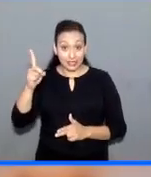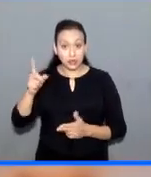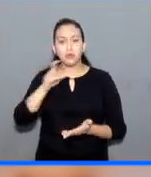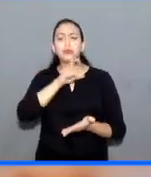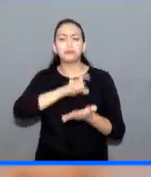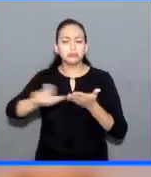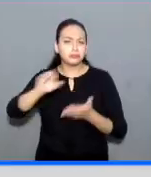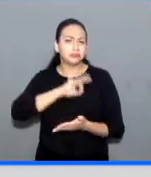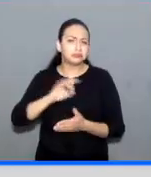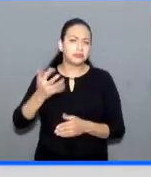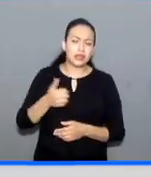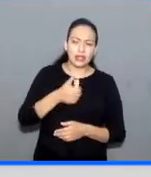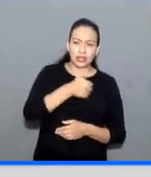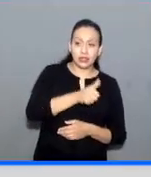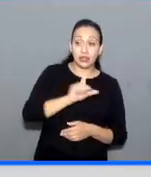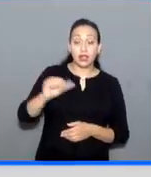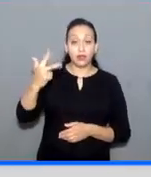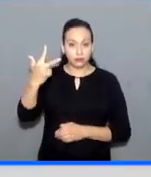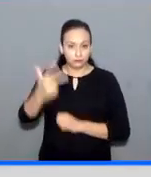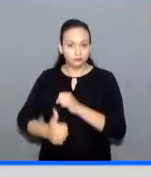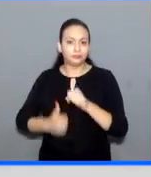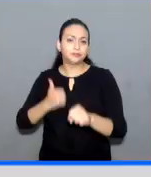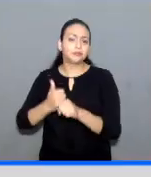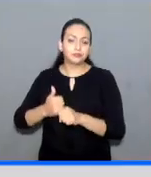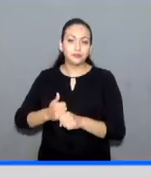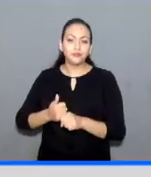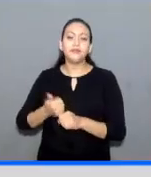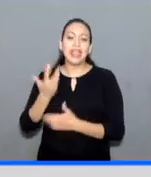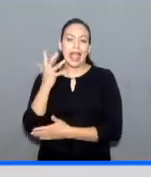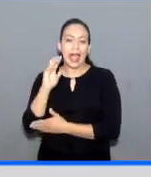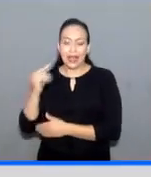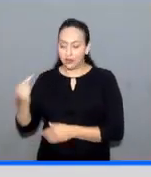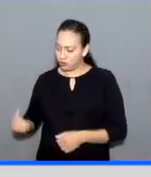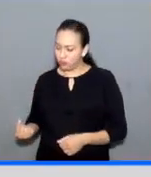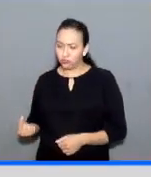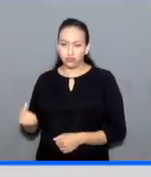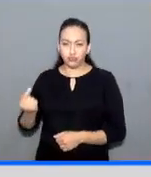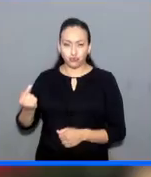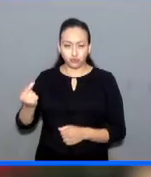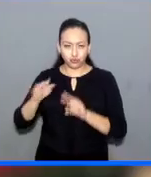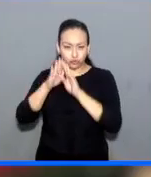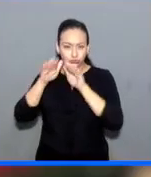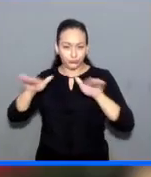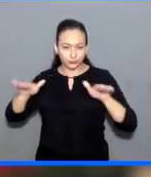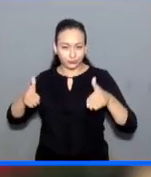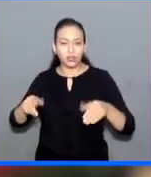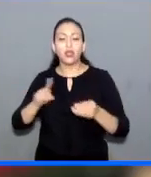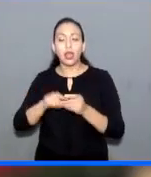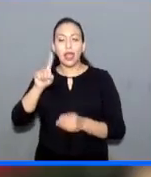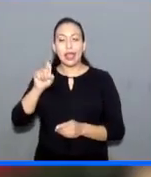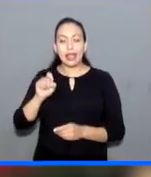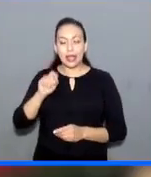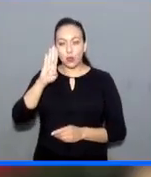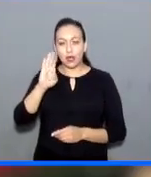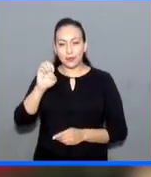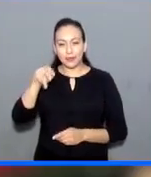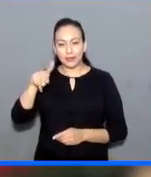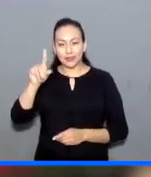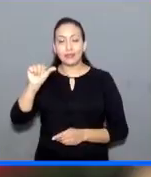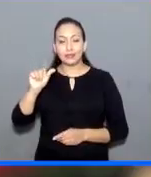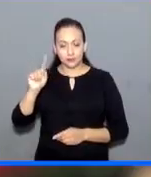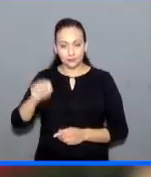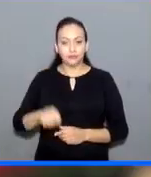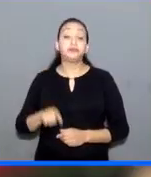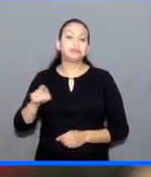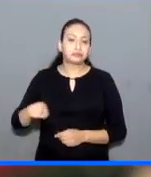6 y 8 años que crecieron en el bosque templado del ejido Agua Bendita en Amenalco de Becerra. El horario de atención es de